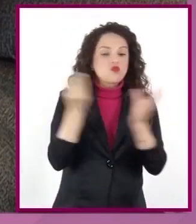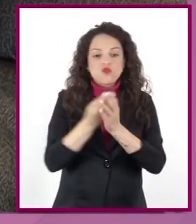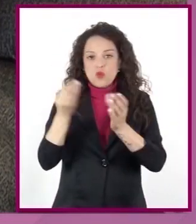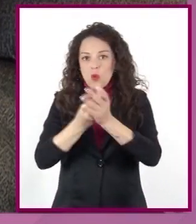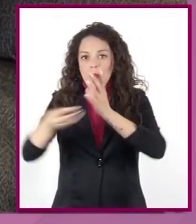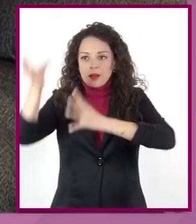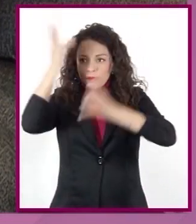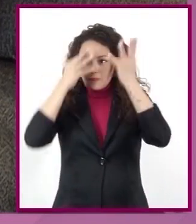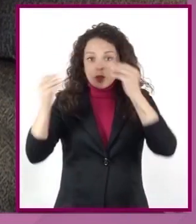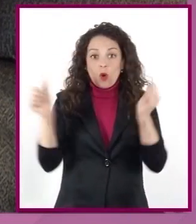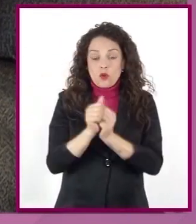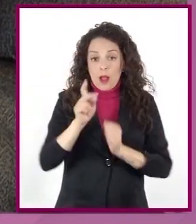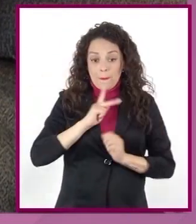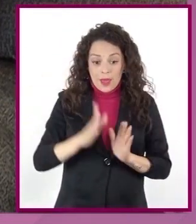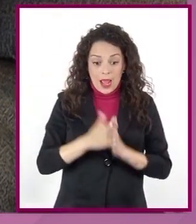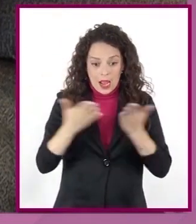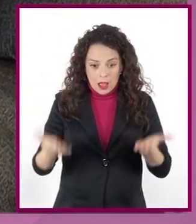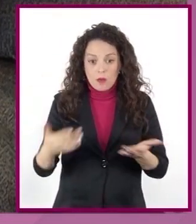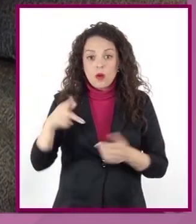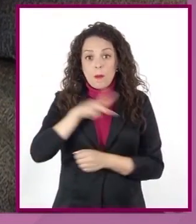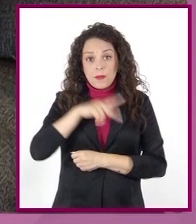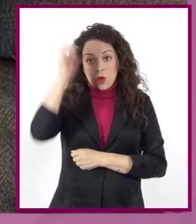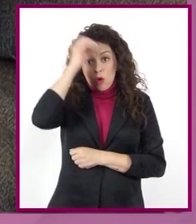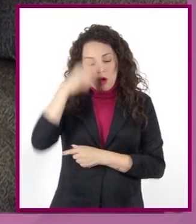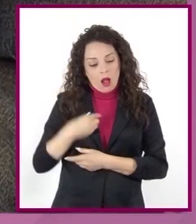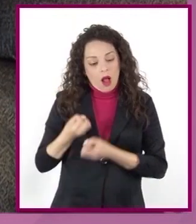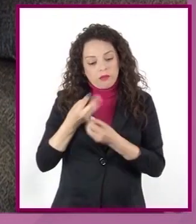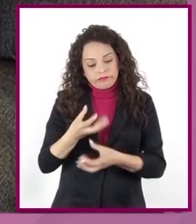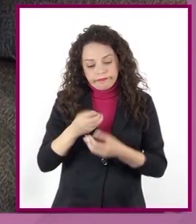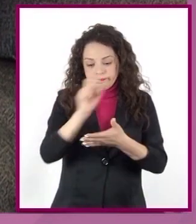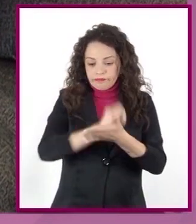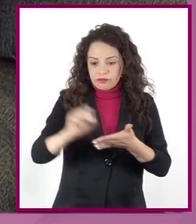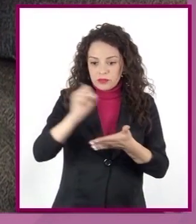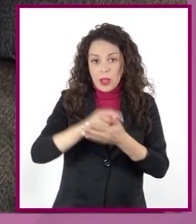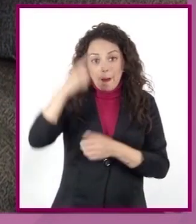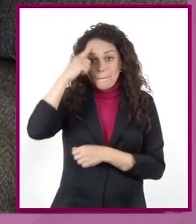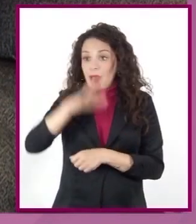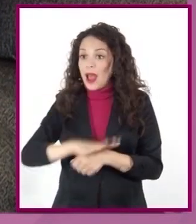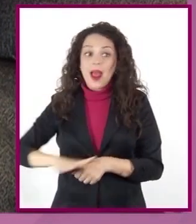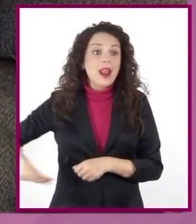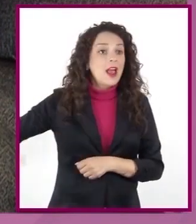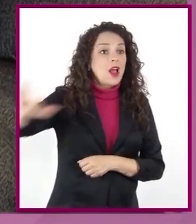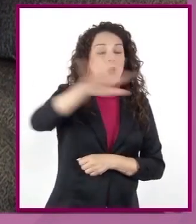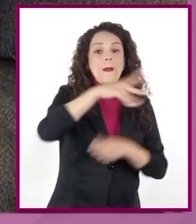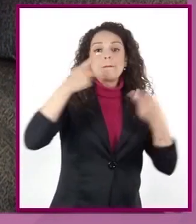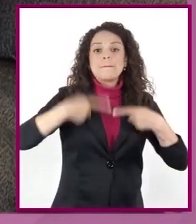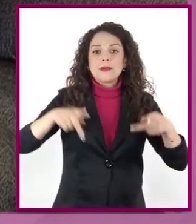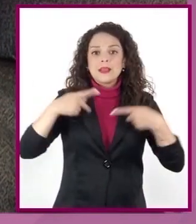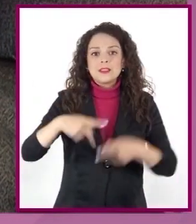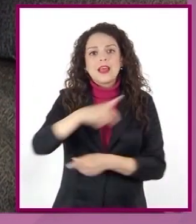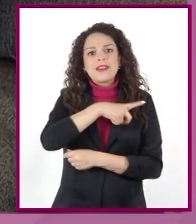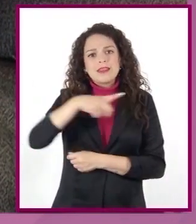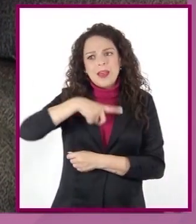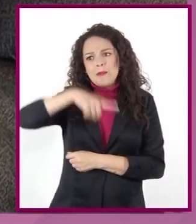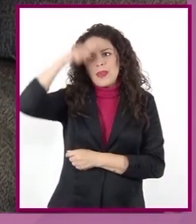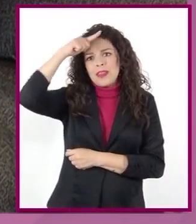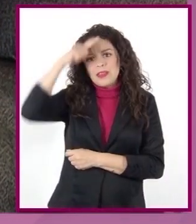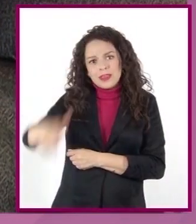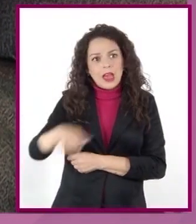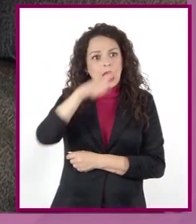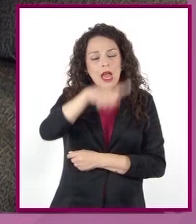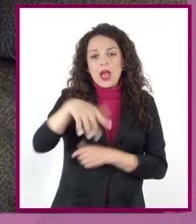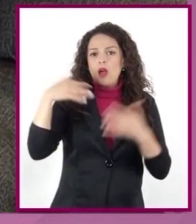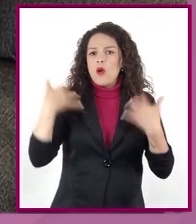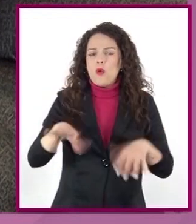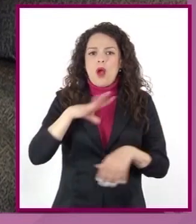libros, intentando inspirar a alguien más, a otras personas a que se den cuenta realmente el potencial que tienen como personas, que se den cuenta lo capaz que